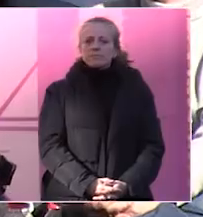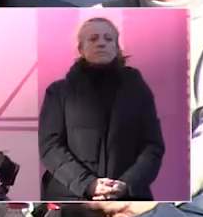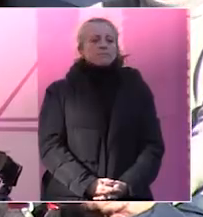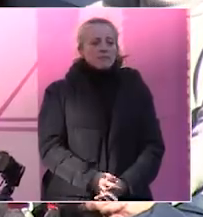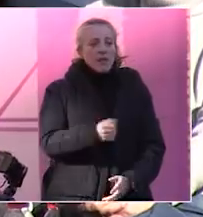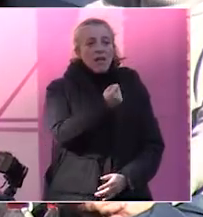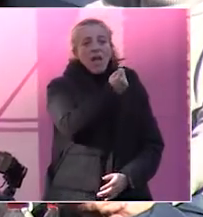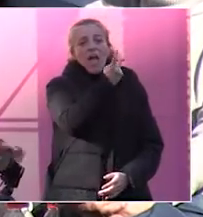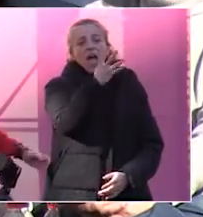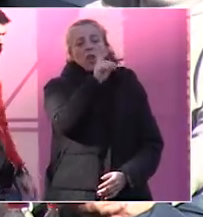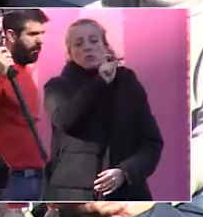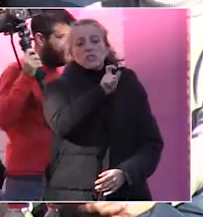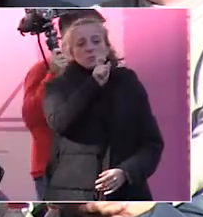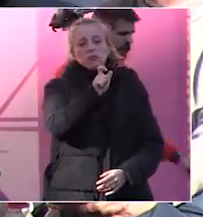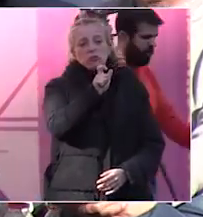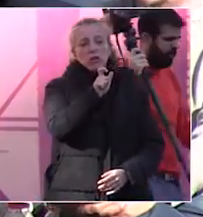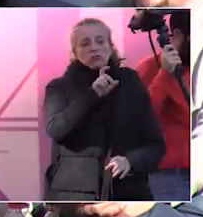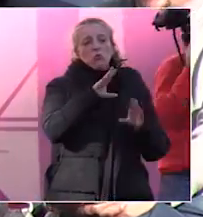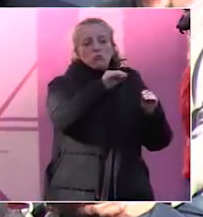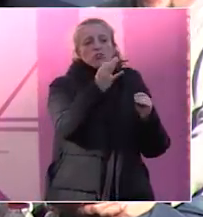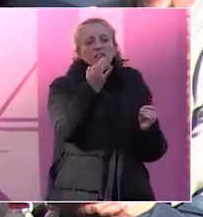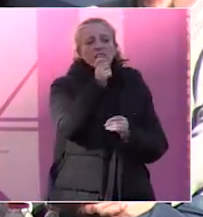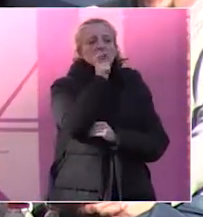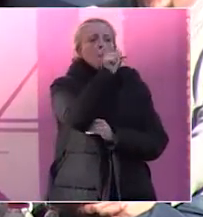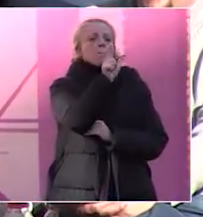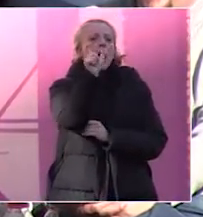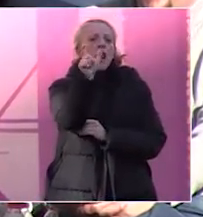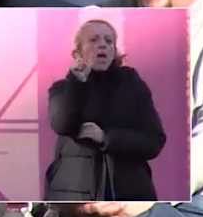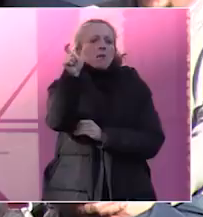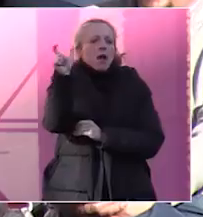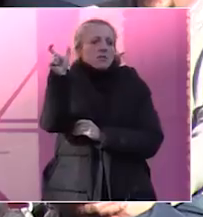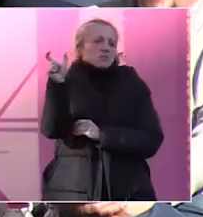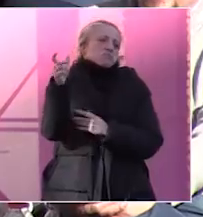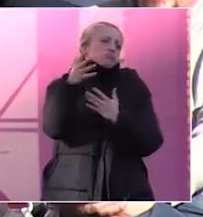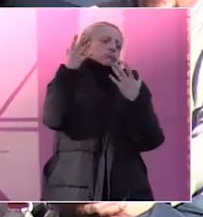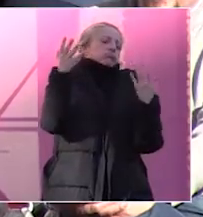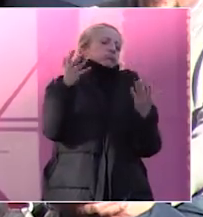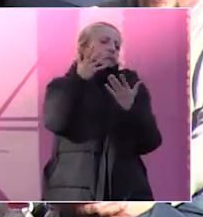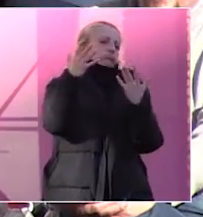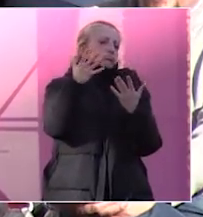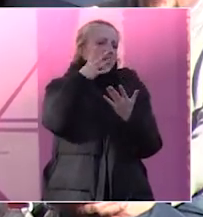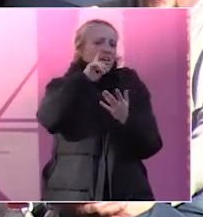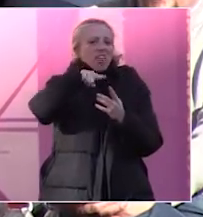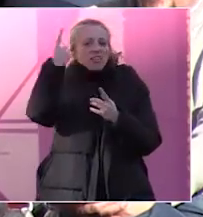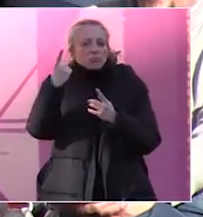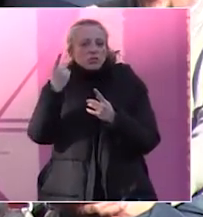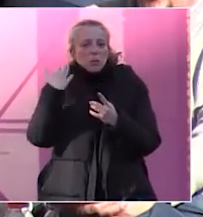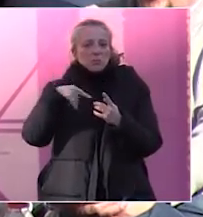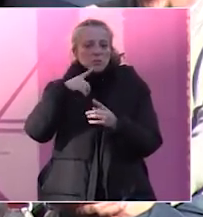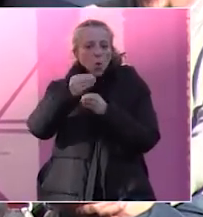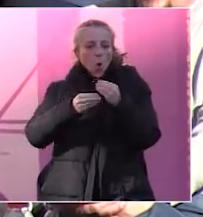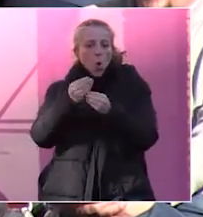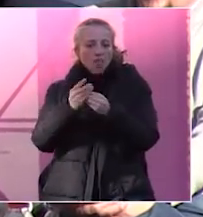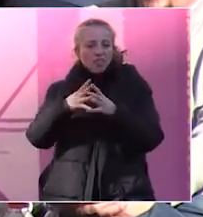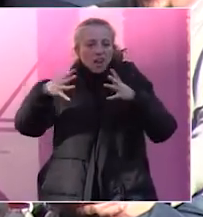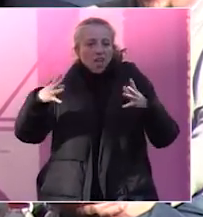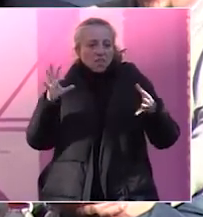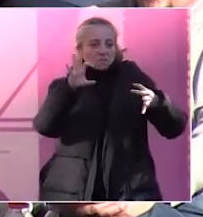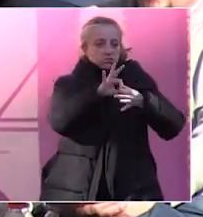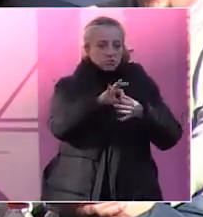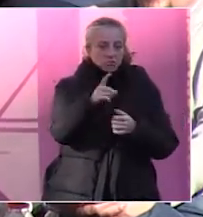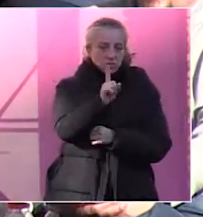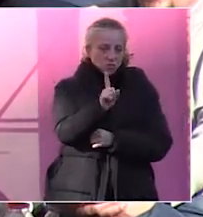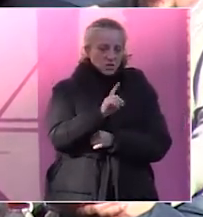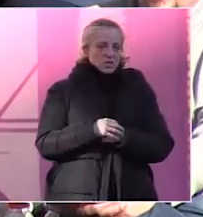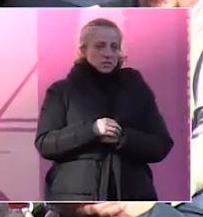Algunos utilizan palabras grandes que no siempre se acompañan de hechos grandes. En esta campaña, en